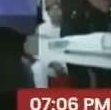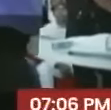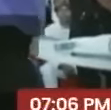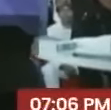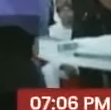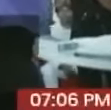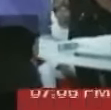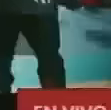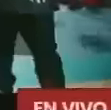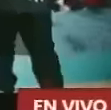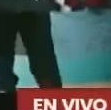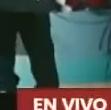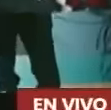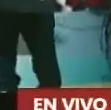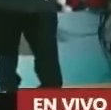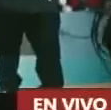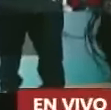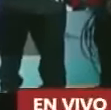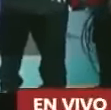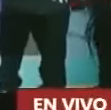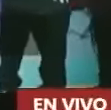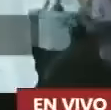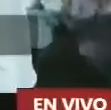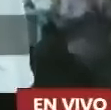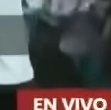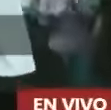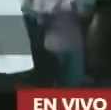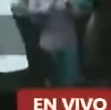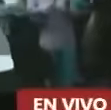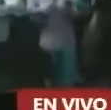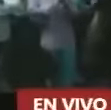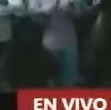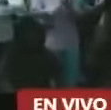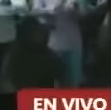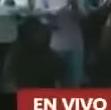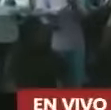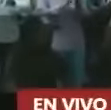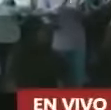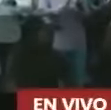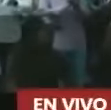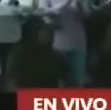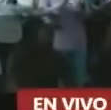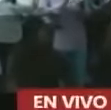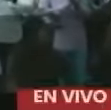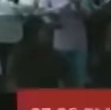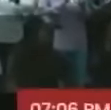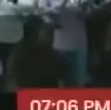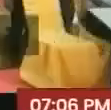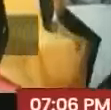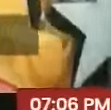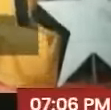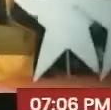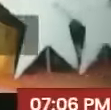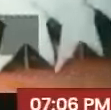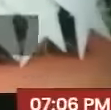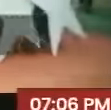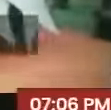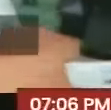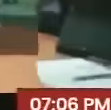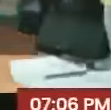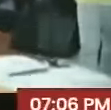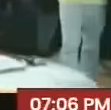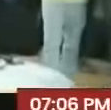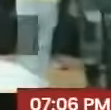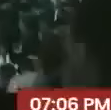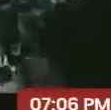con fe, con pasión venezolanista a la juventud que llamen a sus panas, a su familia y se vayan el domingo